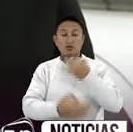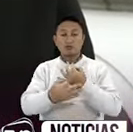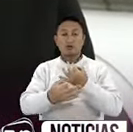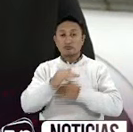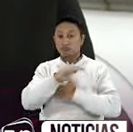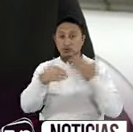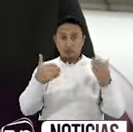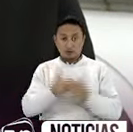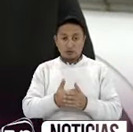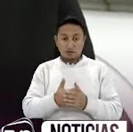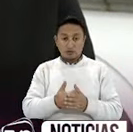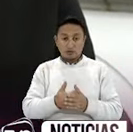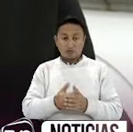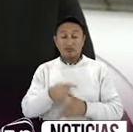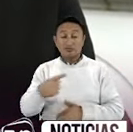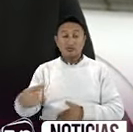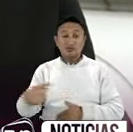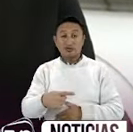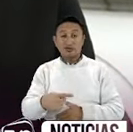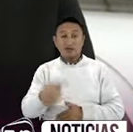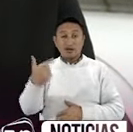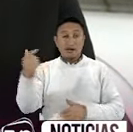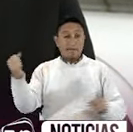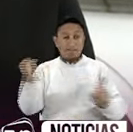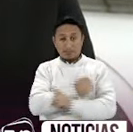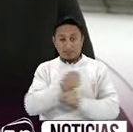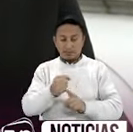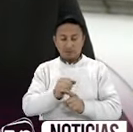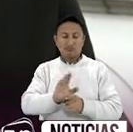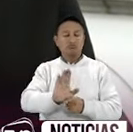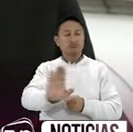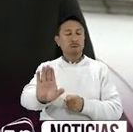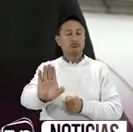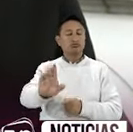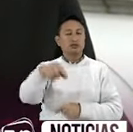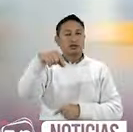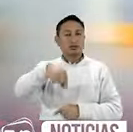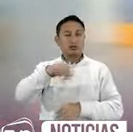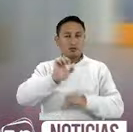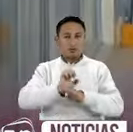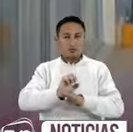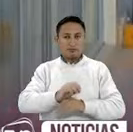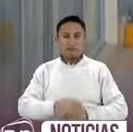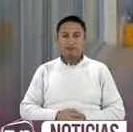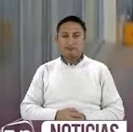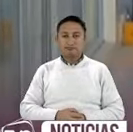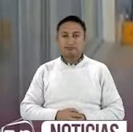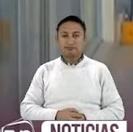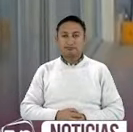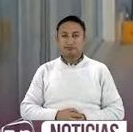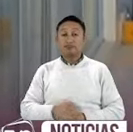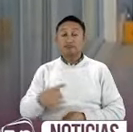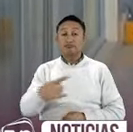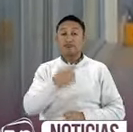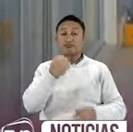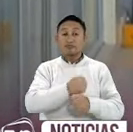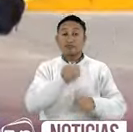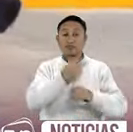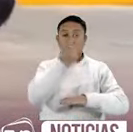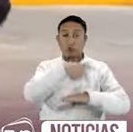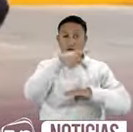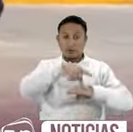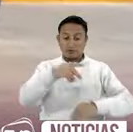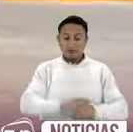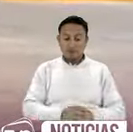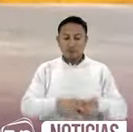general. Rechazamos toda forma de violencia como respuesta al conflicto que vivimos. Durante su ejercicio profesional,